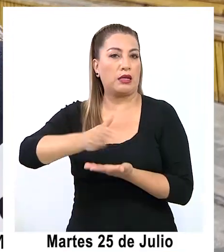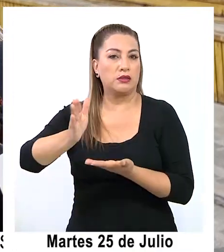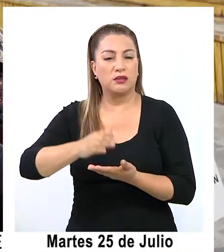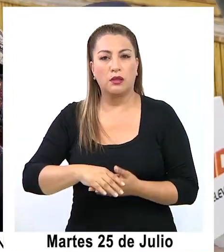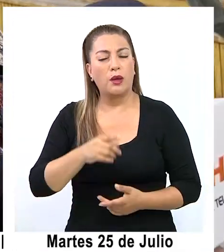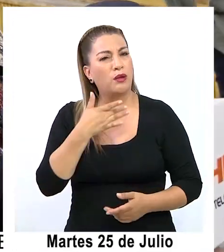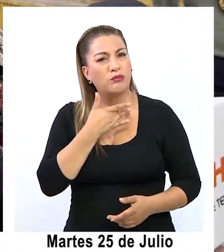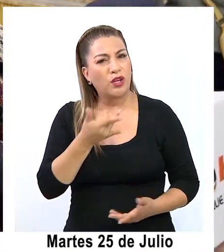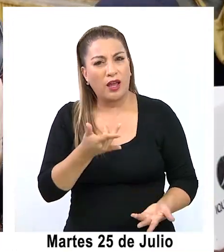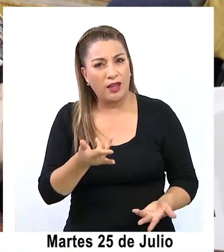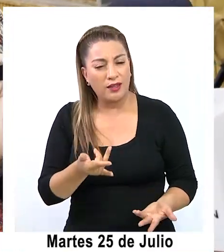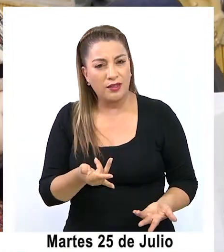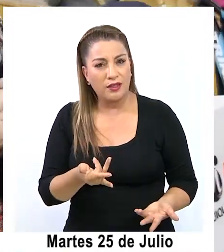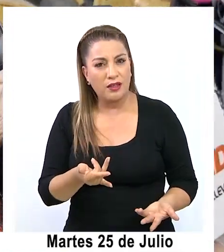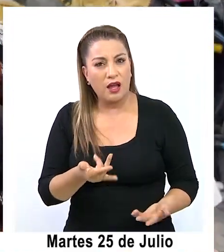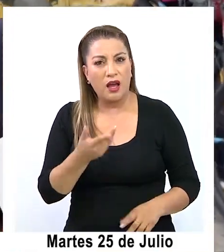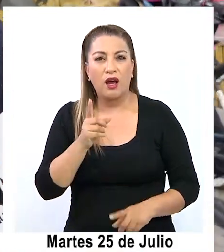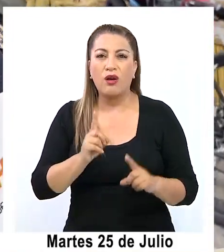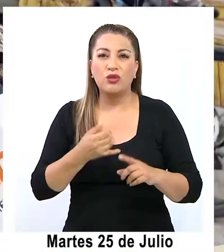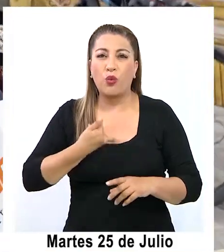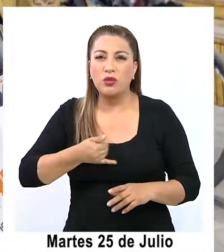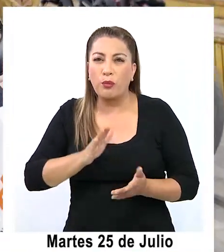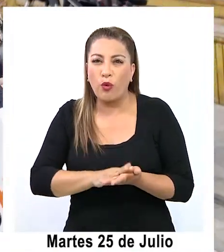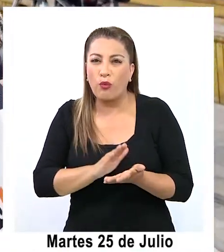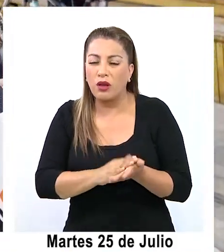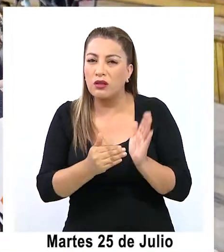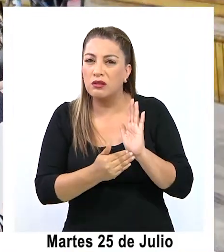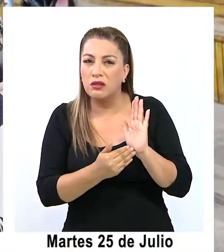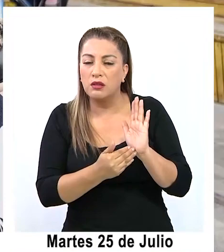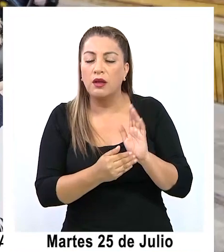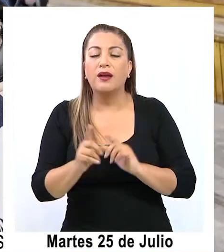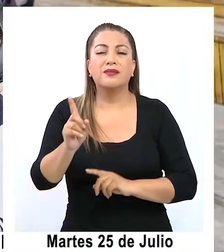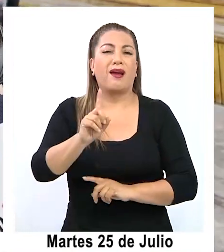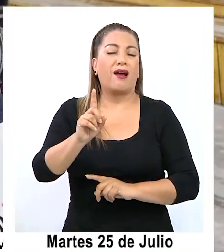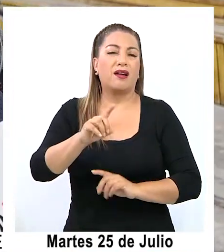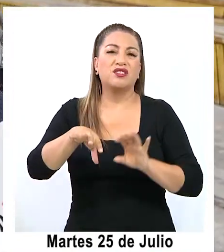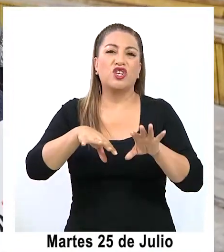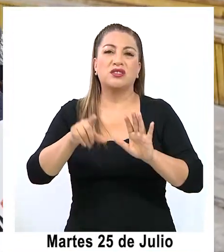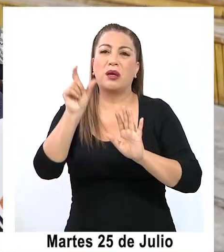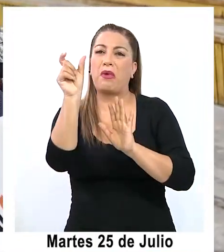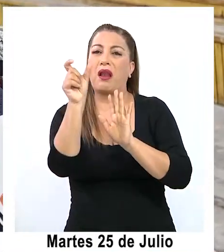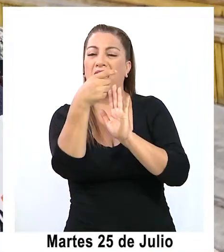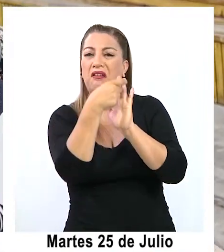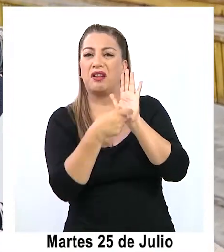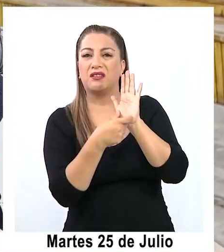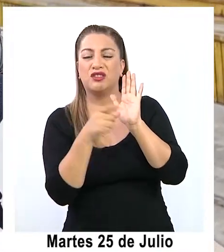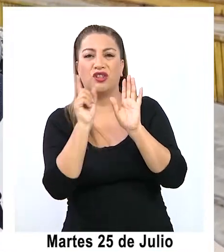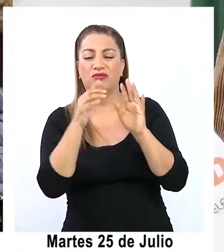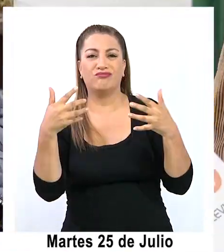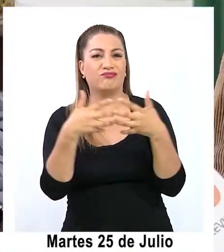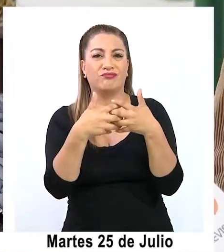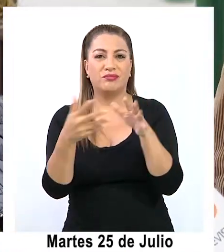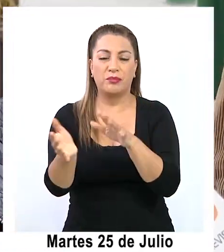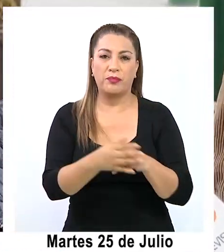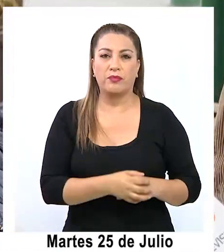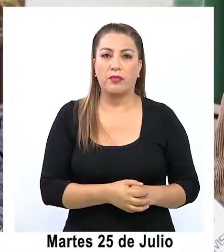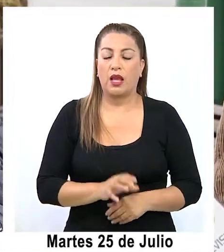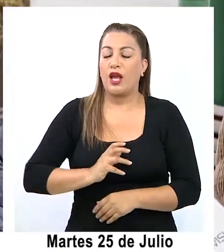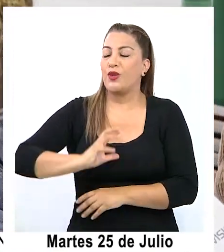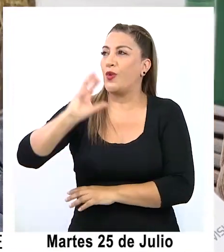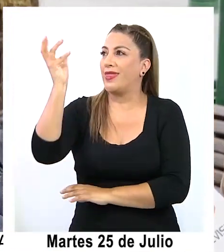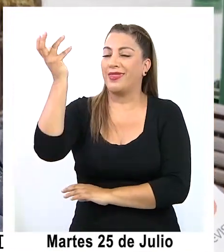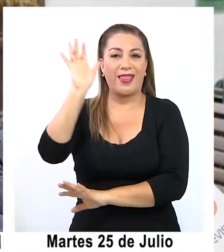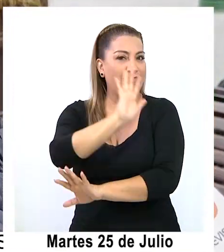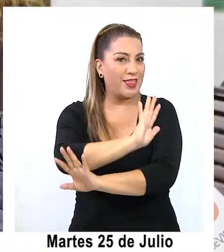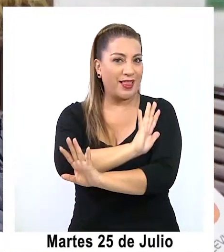¿Y por qué? ¿No le gusta lo que están proponiendo? No, porque hay muchas cosas que no encajan, como se dice. No entiendo nada